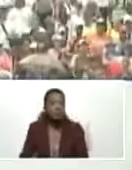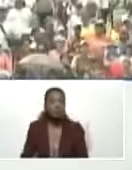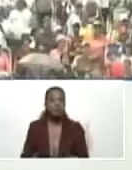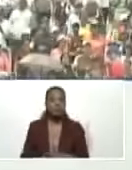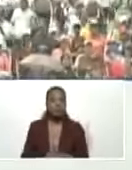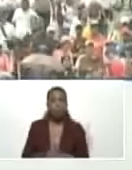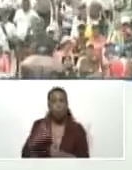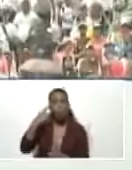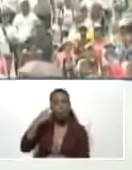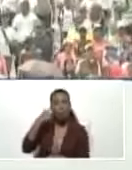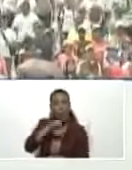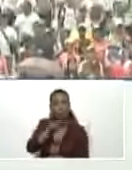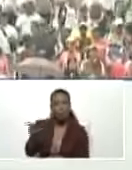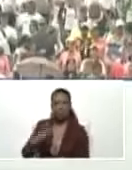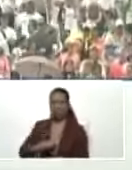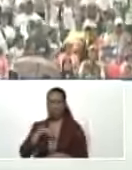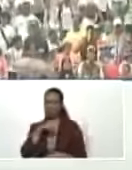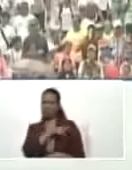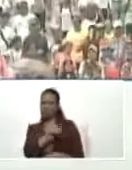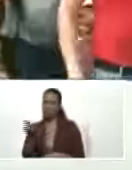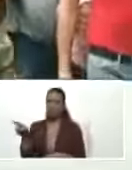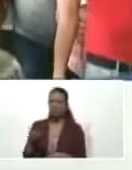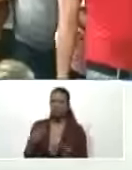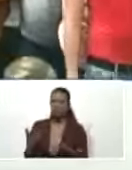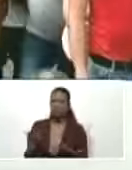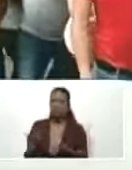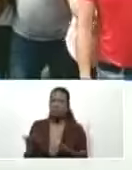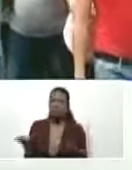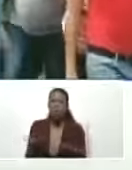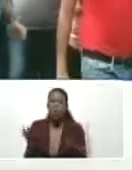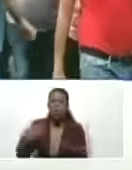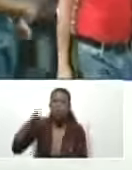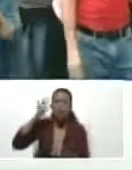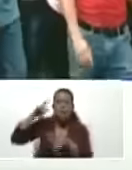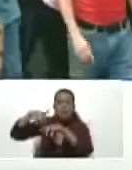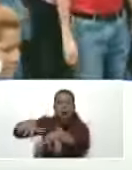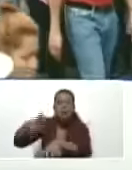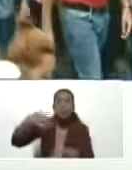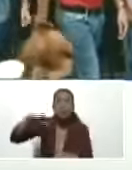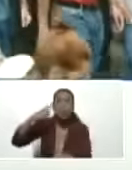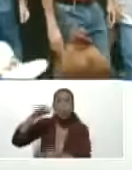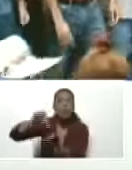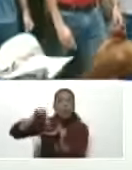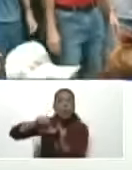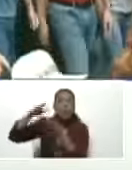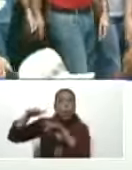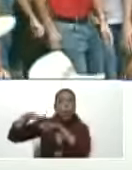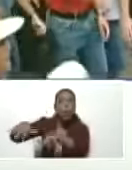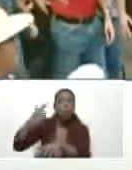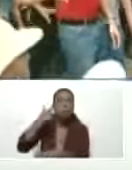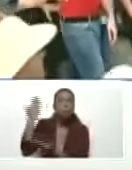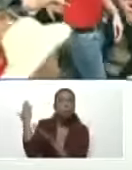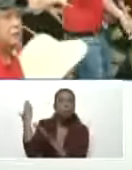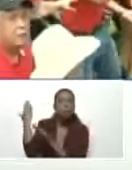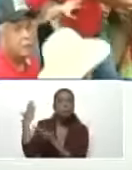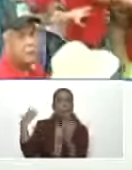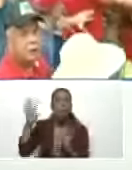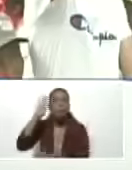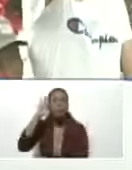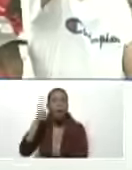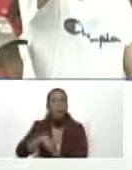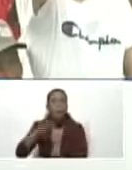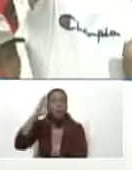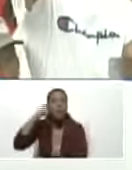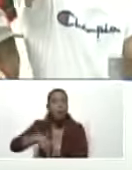¿O estoy viendo lo que no es? Mira eso, pues. ¿Dónde fue esa? Vamos a ver, mira. Náguara, Náguara. Ahí